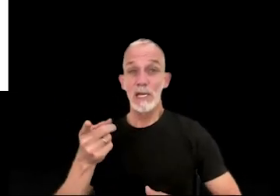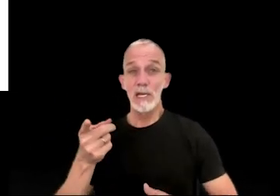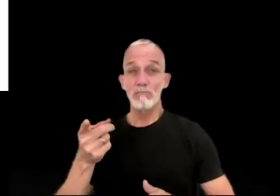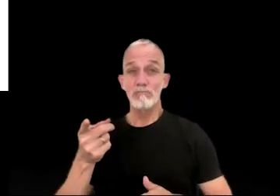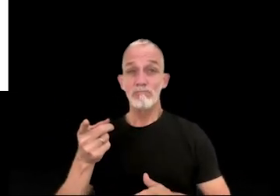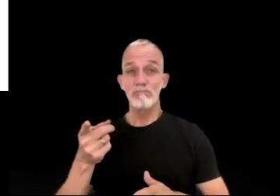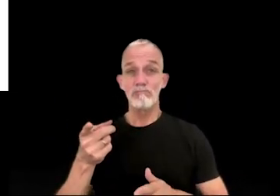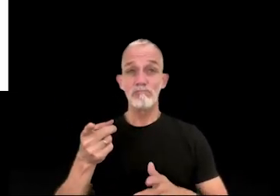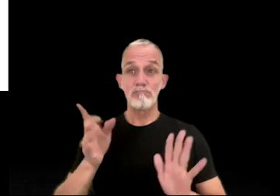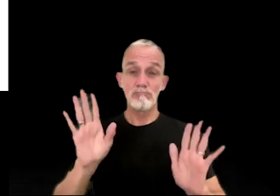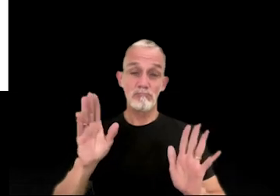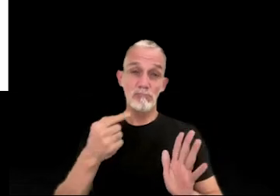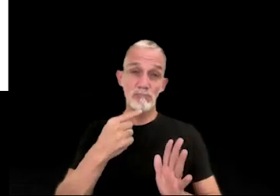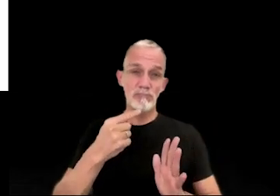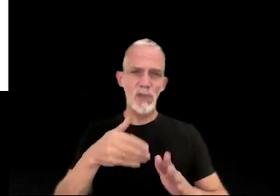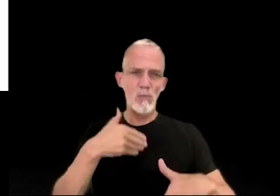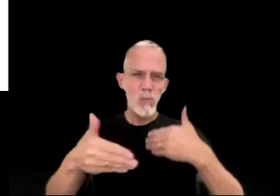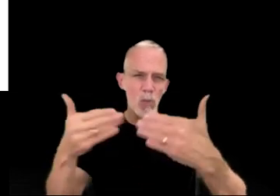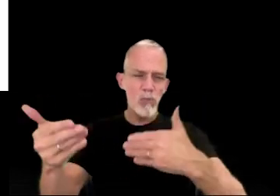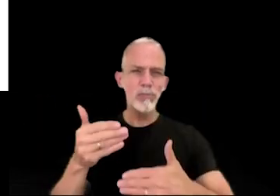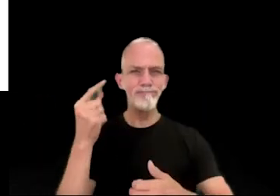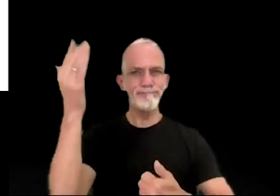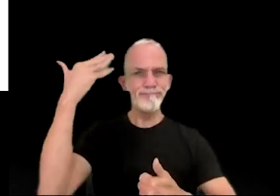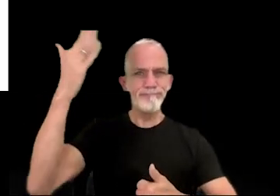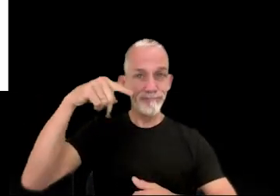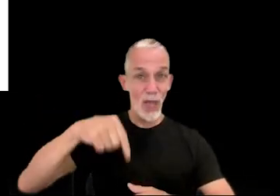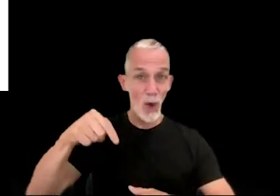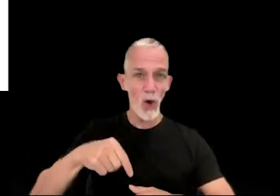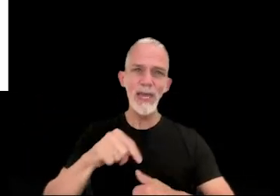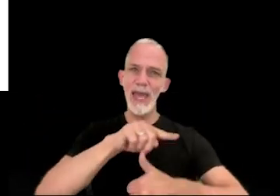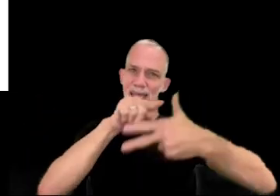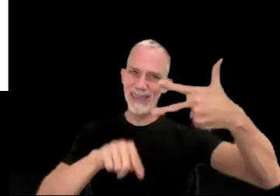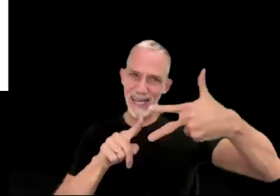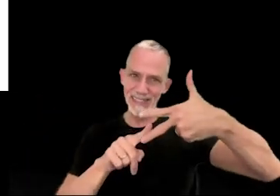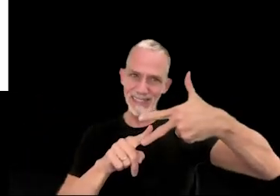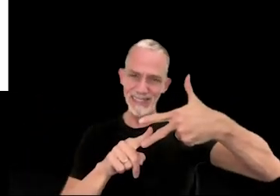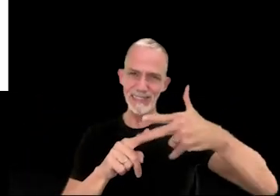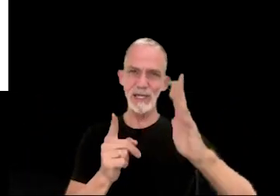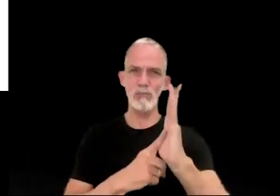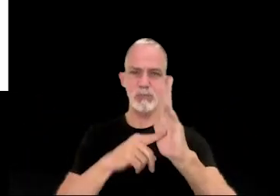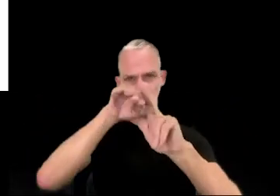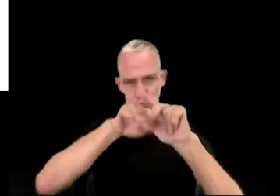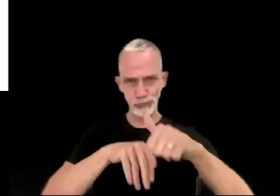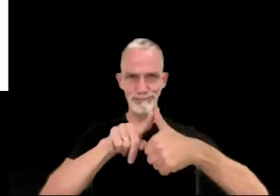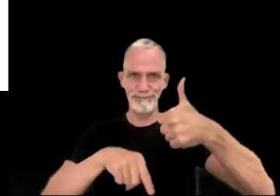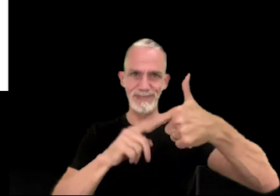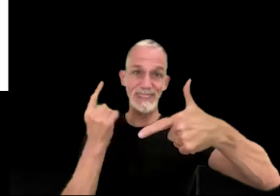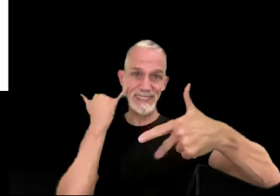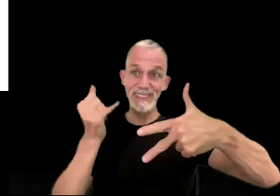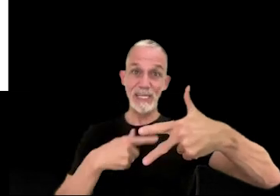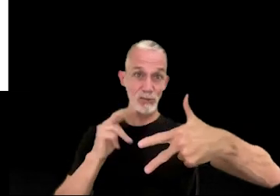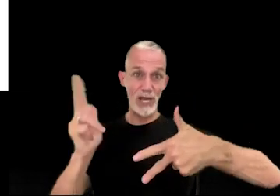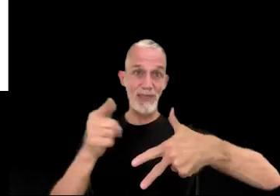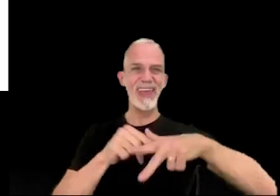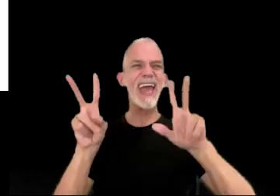Digamos, el desarrollo de esta exposición versa sobre tres normas fundamentales. Les acabo de mencionar el título